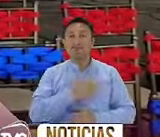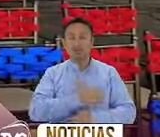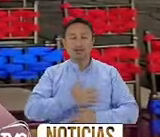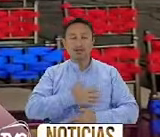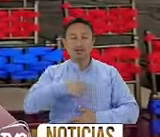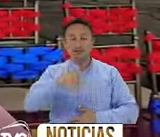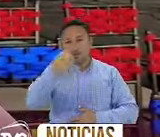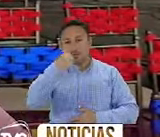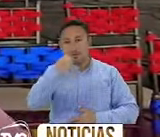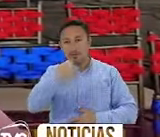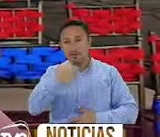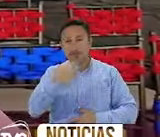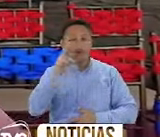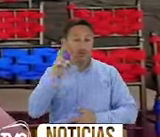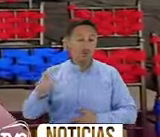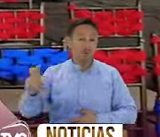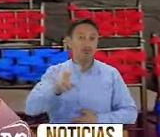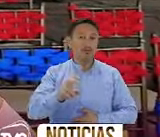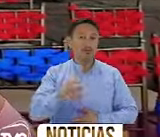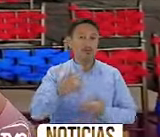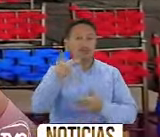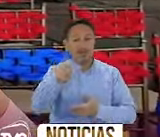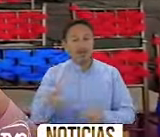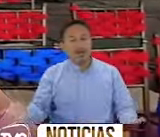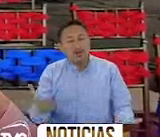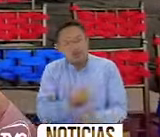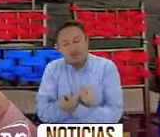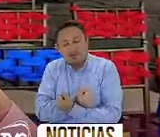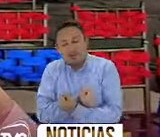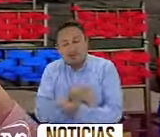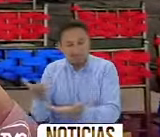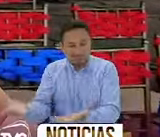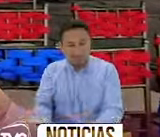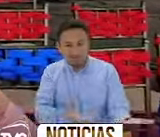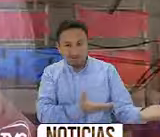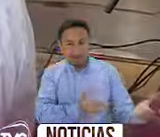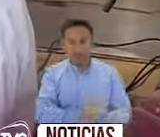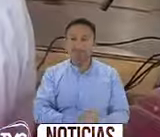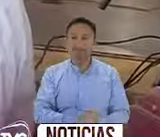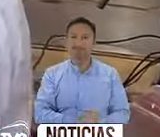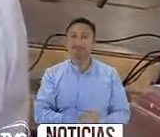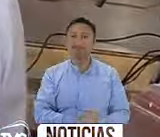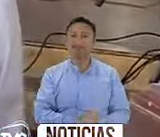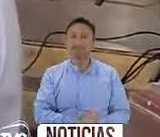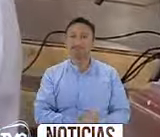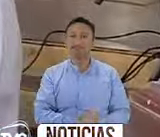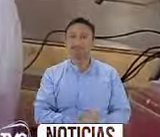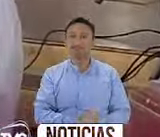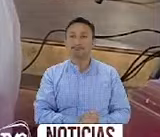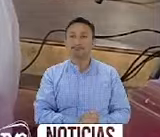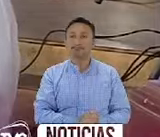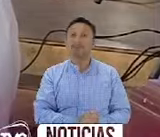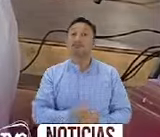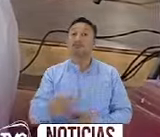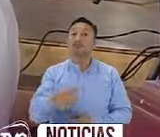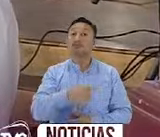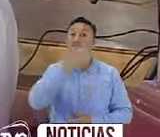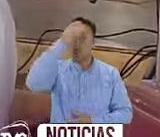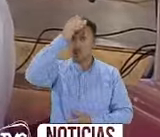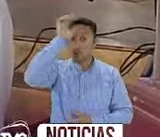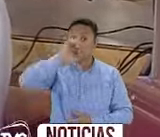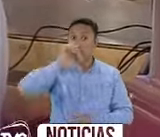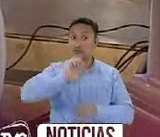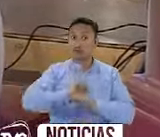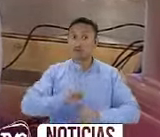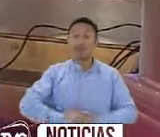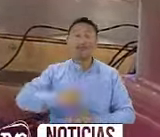nuestro turismo, nuestra calidez de la gente que les vamos a recibir con los brazos abiertos. Reconocida como un referente cultural en Ecuador, Loja se prepara